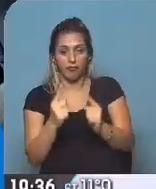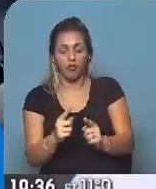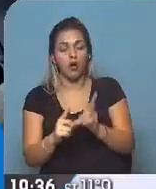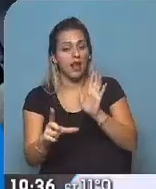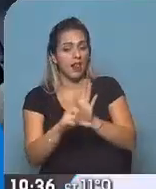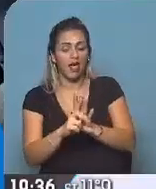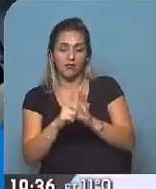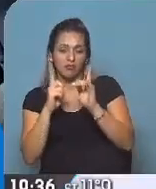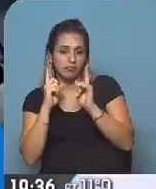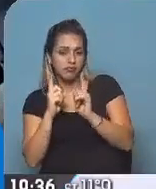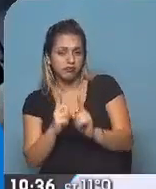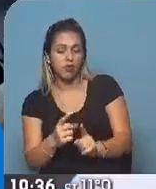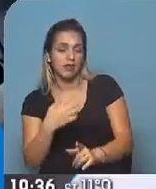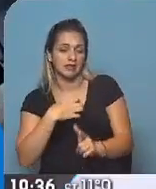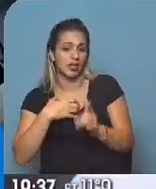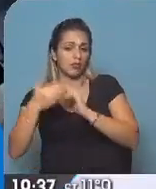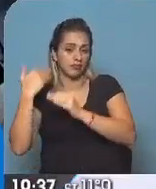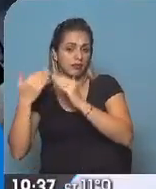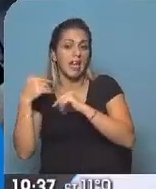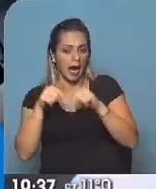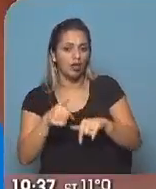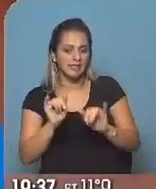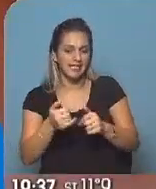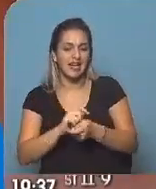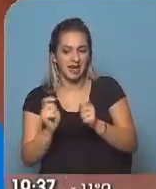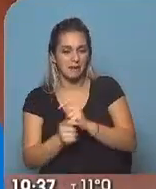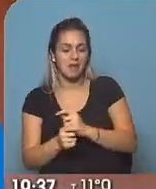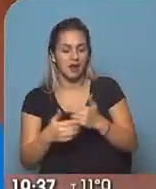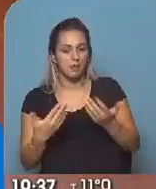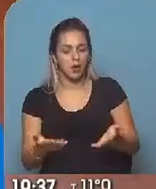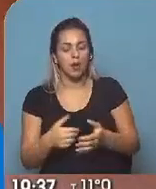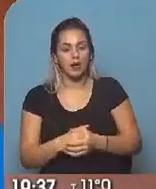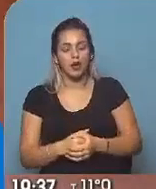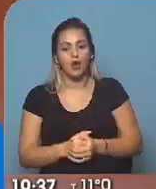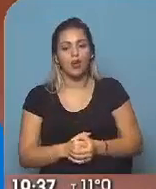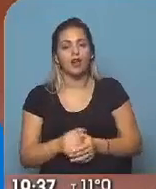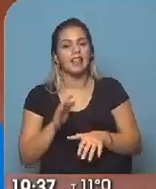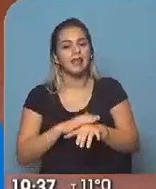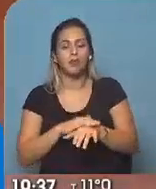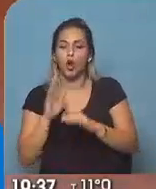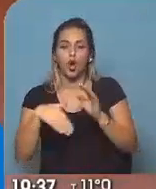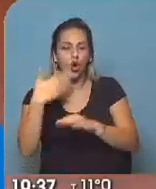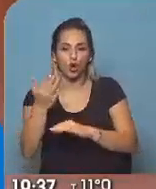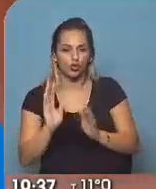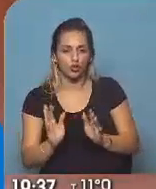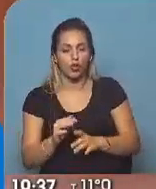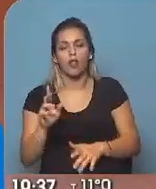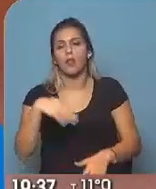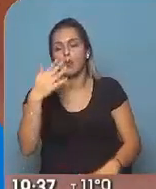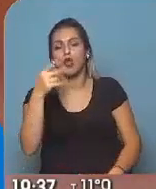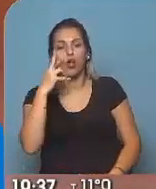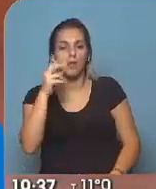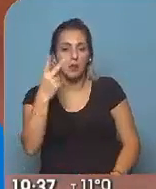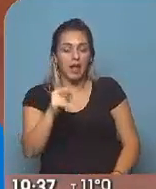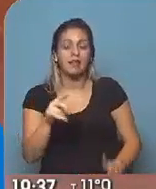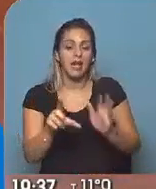ha quedado en el siglo pasado y hay que modificarla, pero será otro el tiempo para el tratamiento. Quizás después, en el 2020, esta